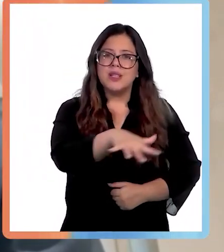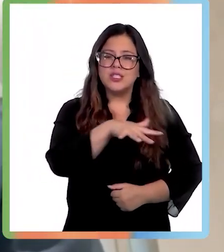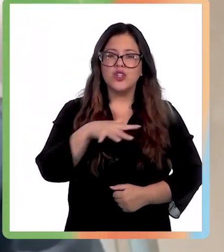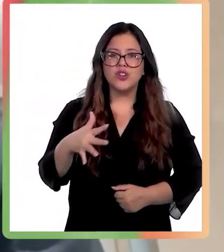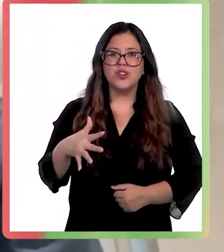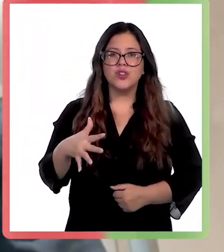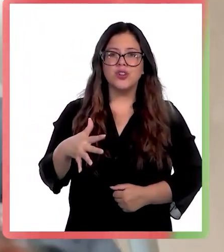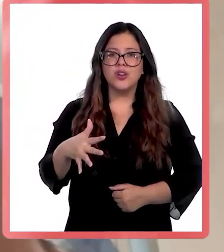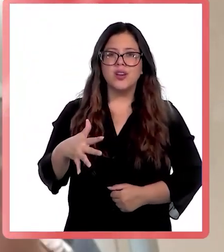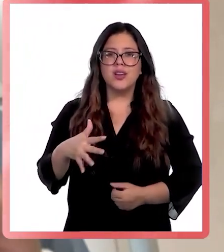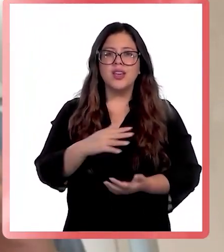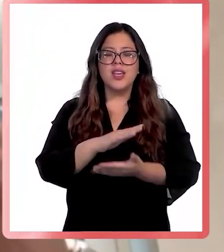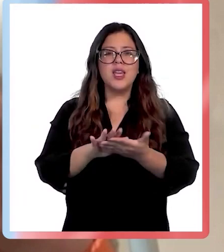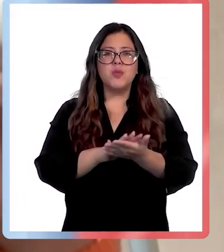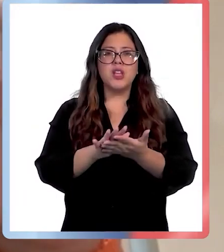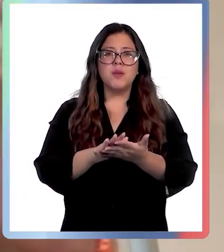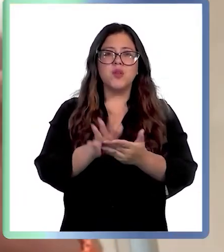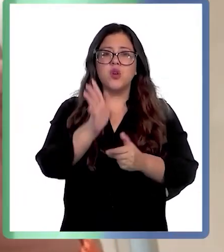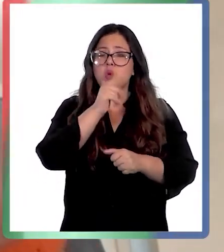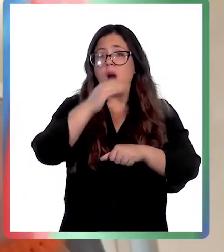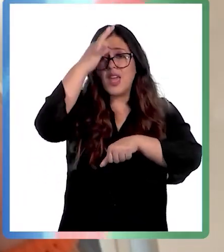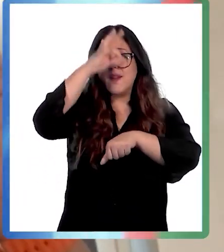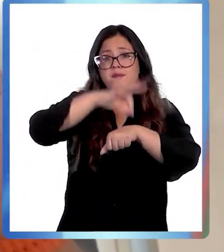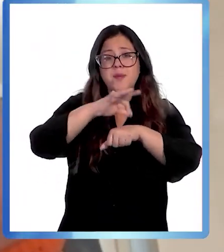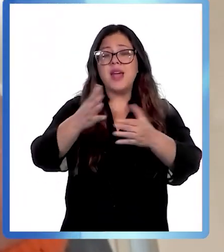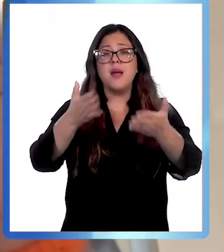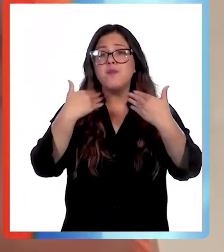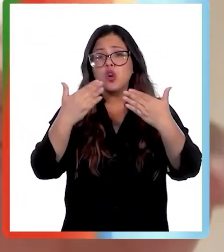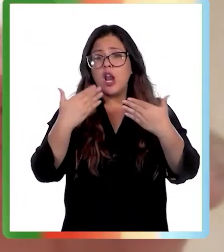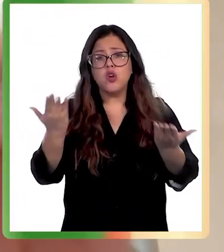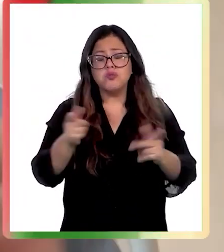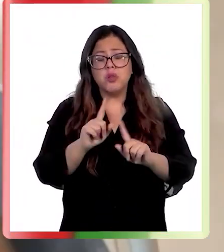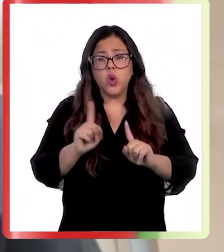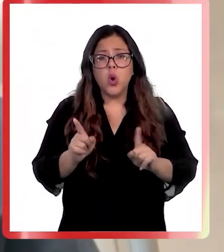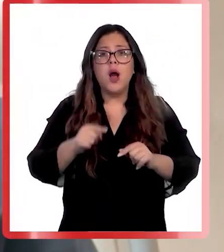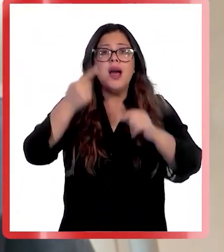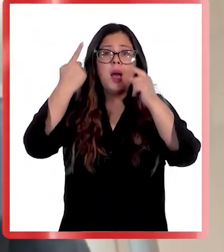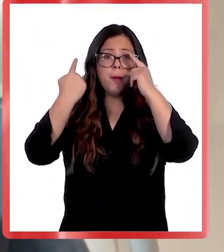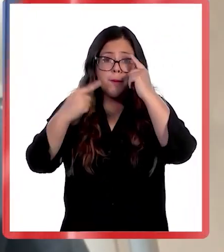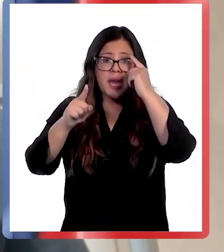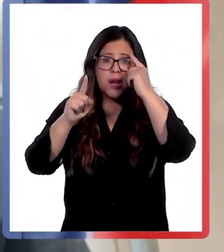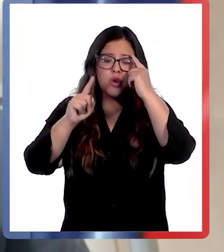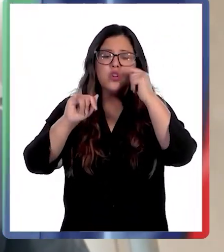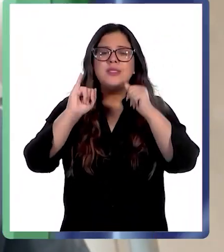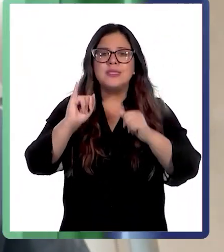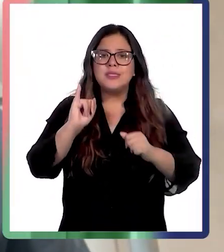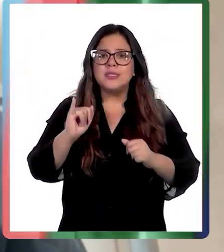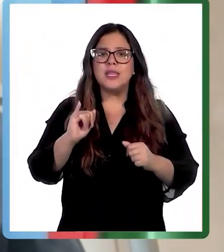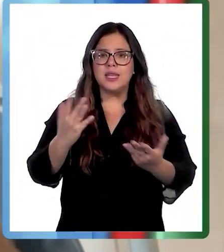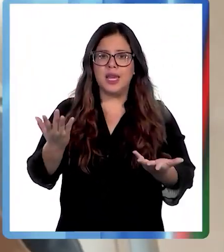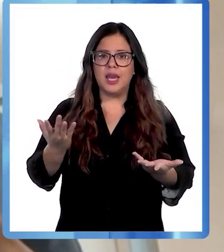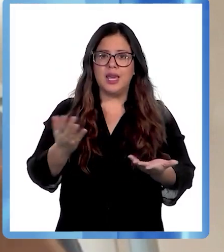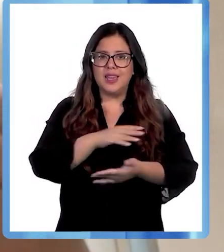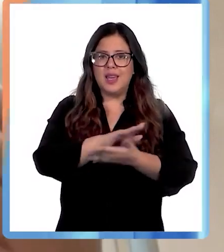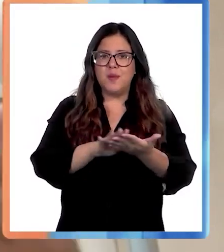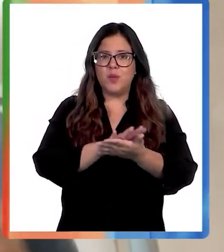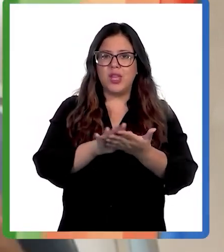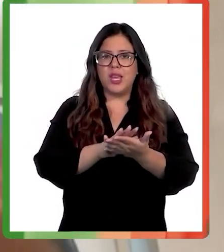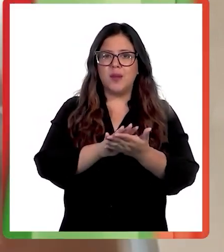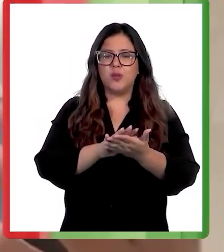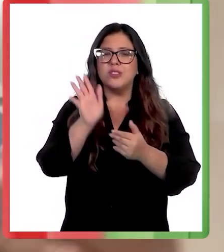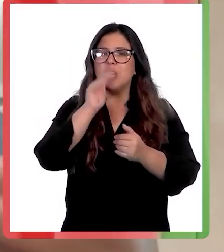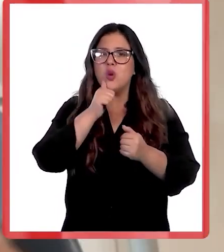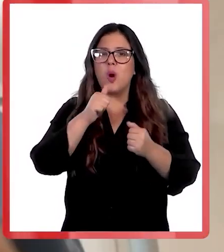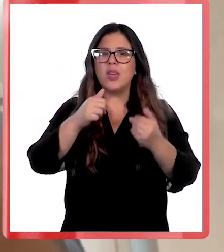es como no vas a tener enfermedad por calor directamente, pero sí el hecho de que si no tienes una